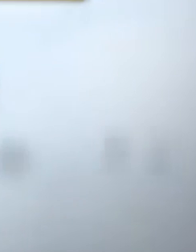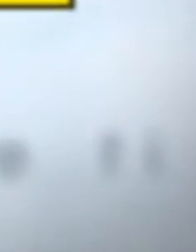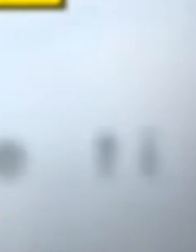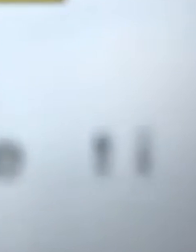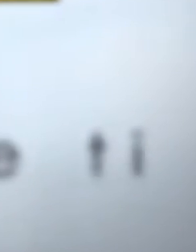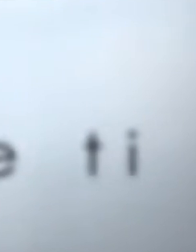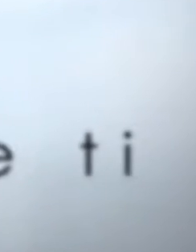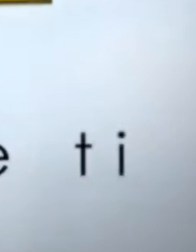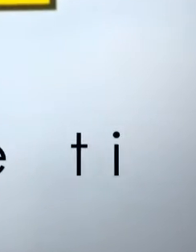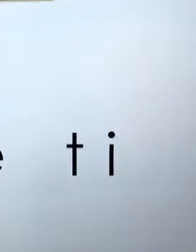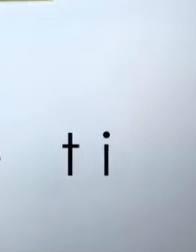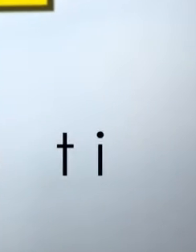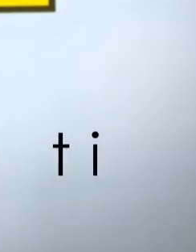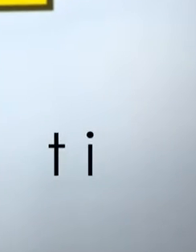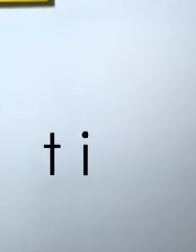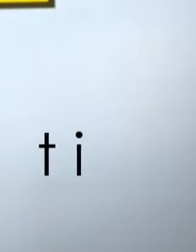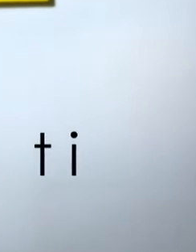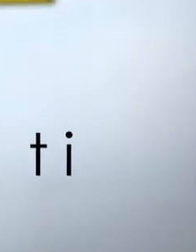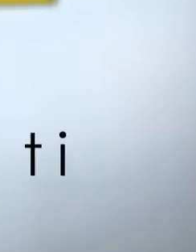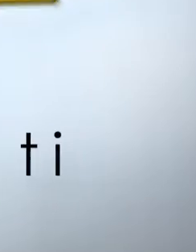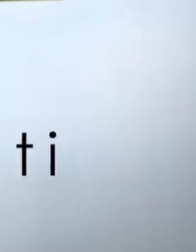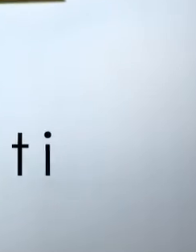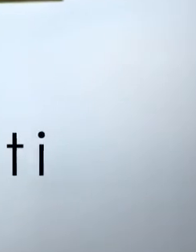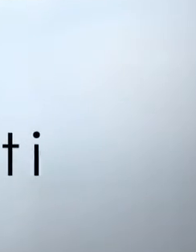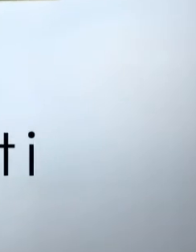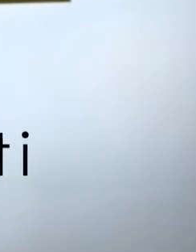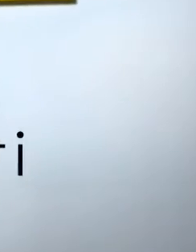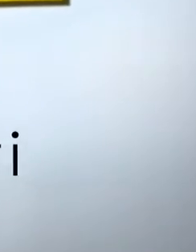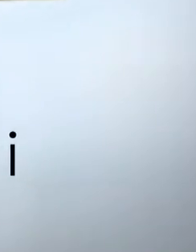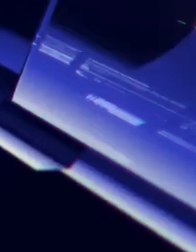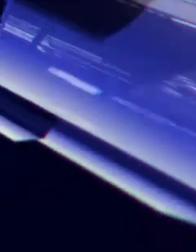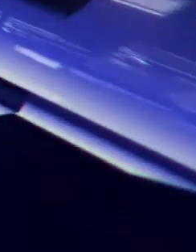Estás viendo Enlace Televisión, más cerca de ti.